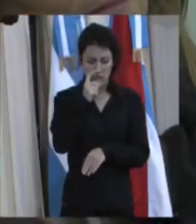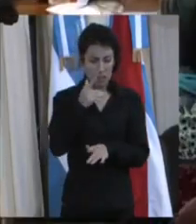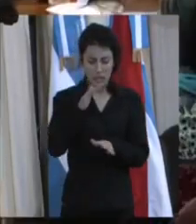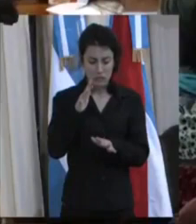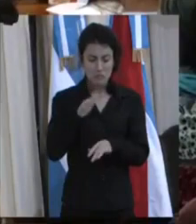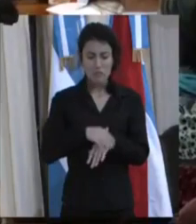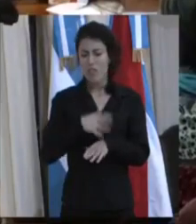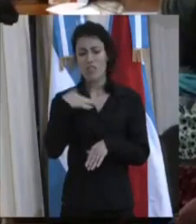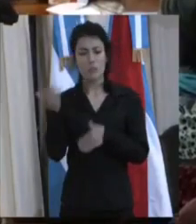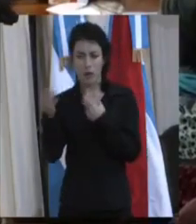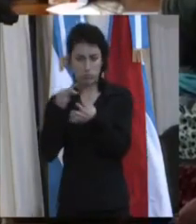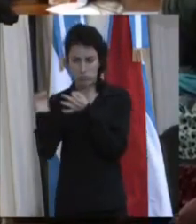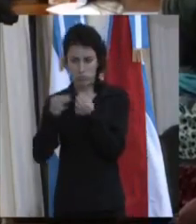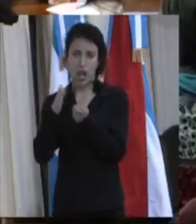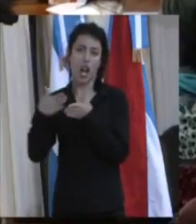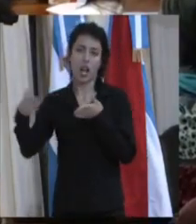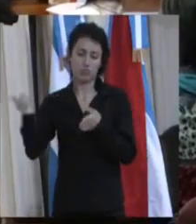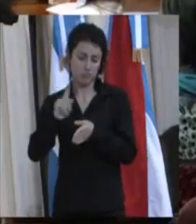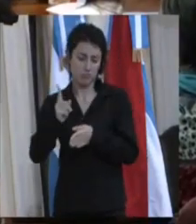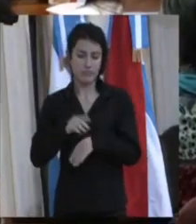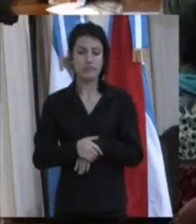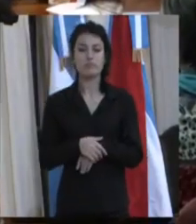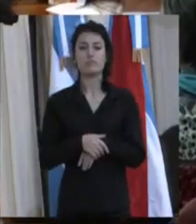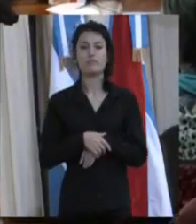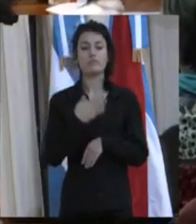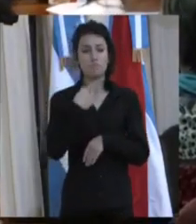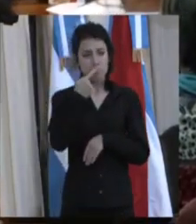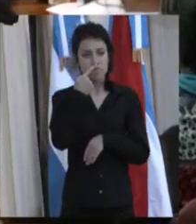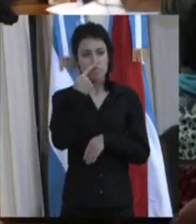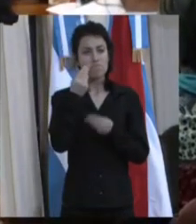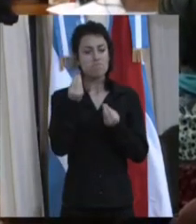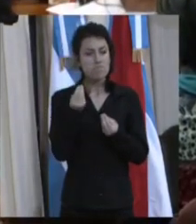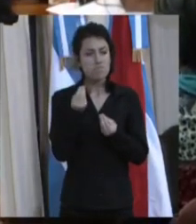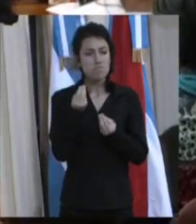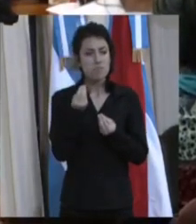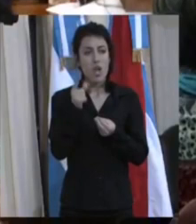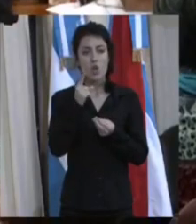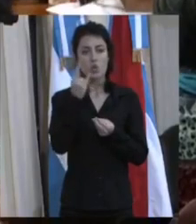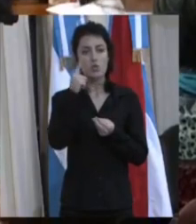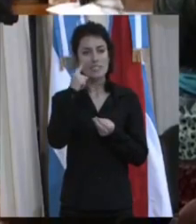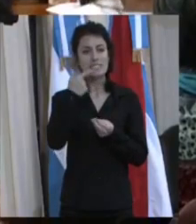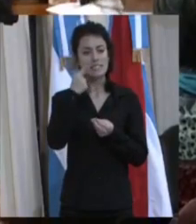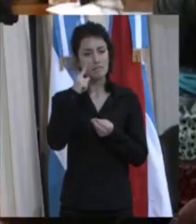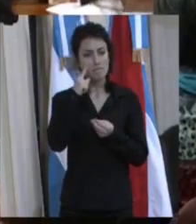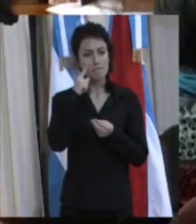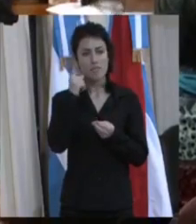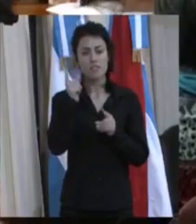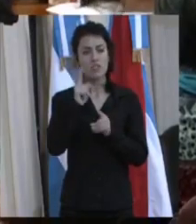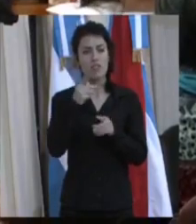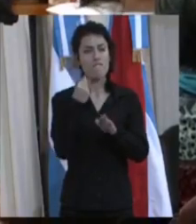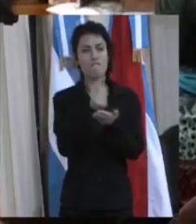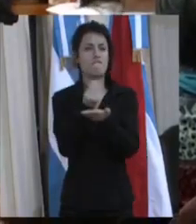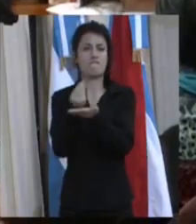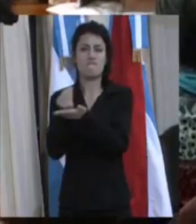hablamos de eso, pero se va a hacer muy largo. ¿Qué me interesa de esto? Luisi no participa del montón